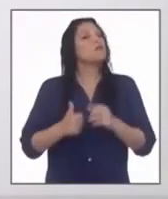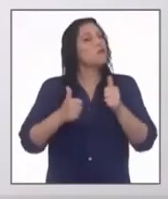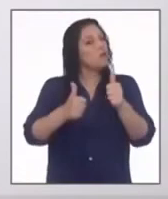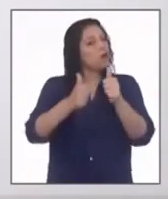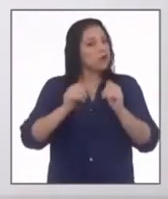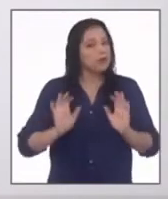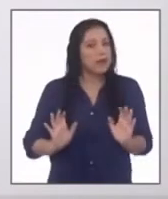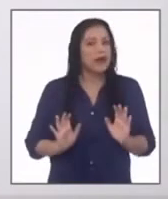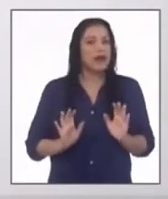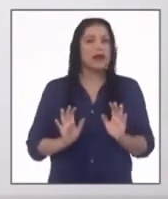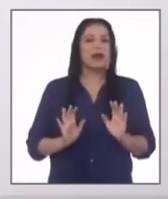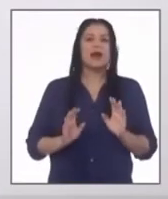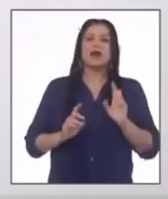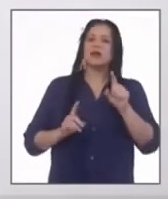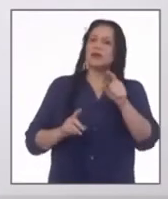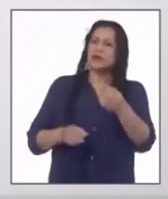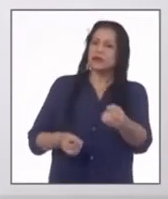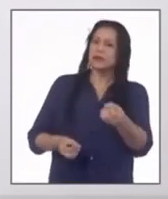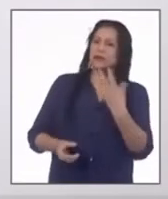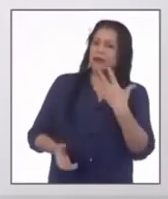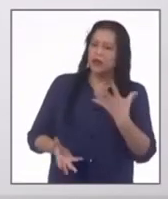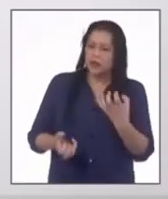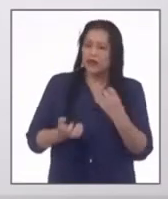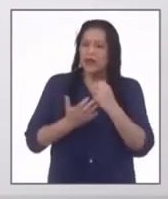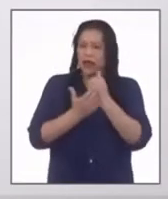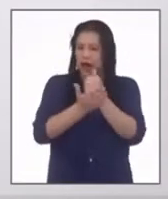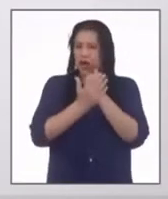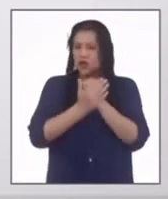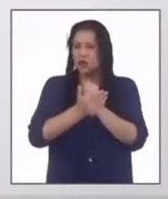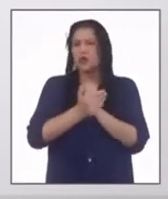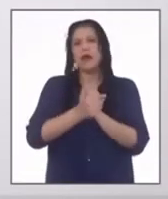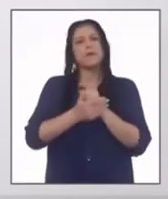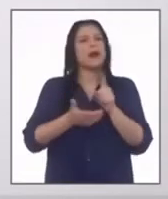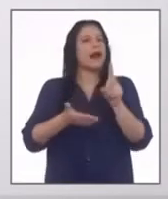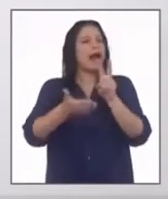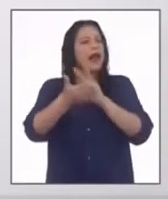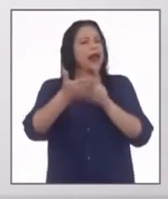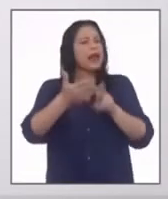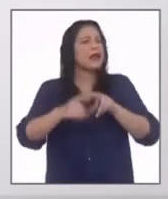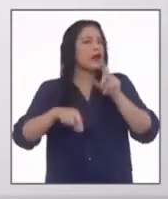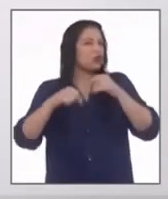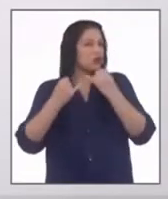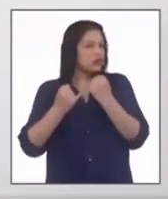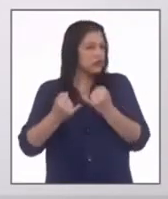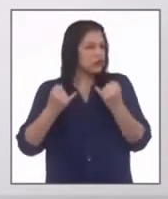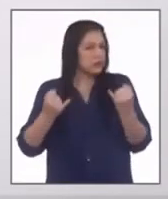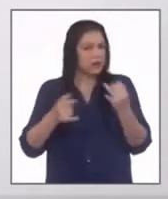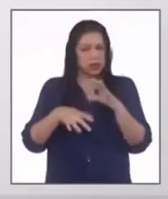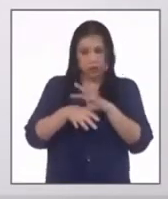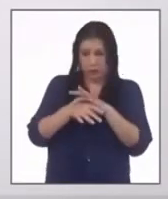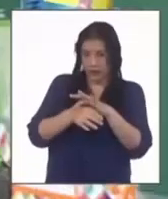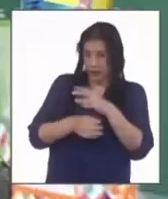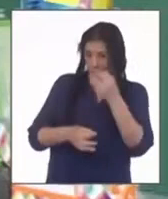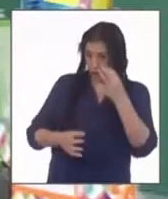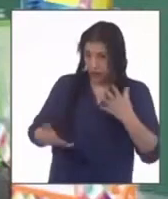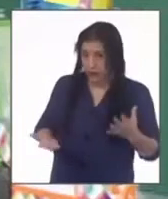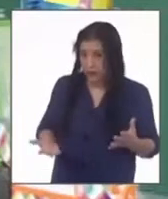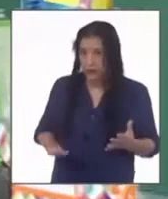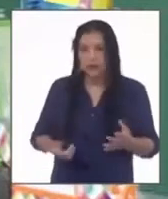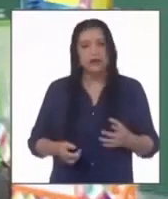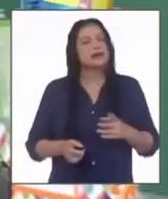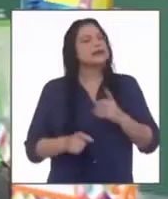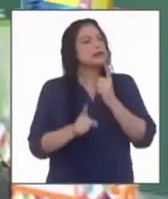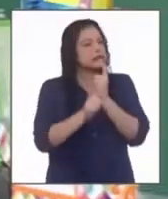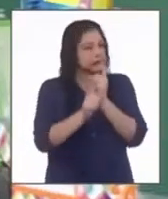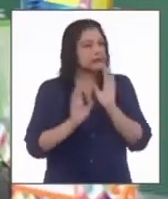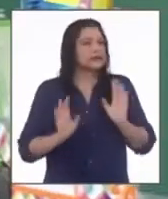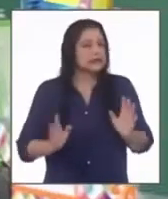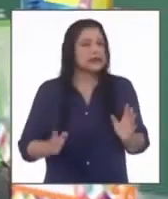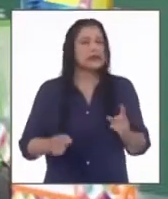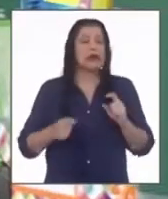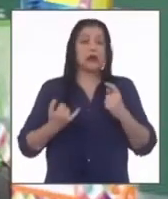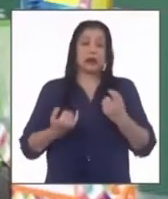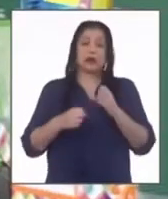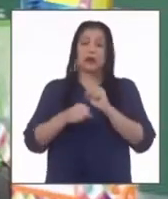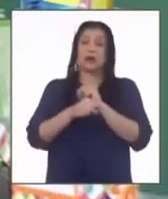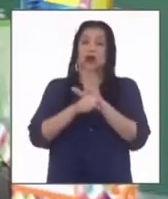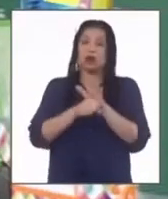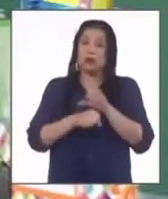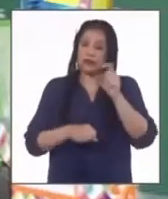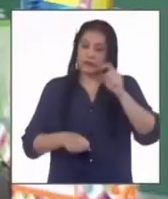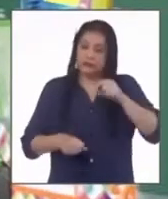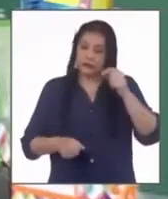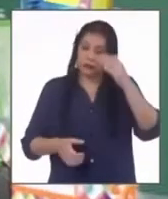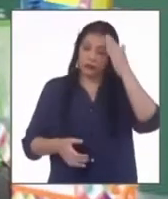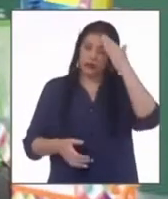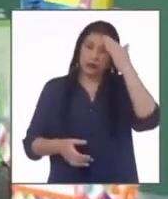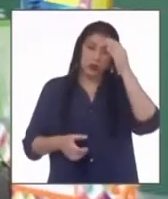Muy bien. Me indicaron que querían ayuda para la lectura de ciertos instrumentos médicos, ¿verdad? Así es, profesora. Con esta pandemia es bueno